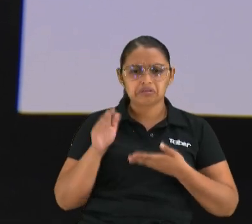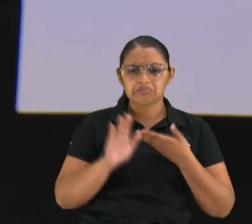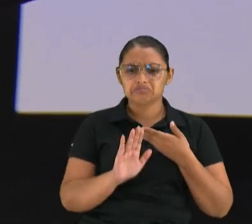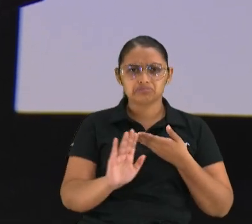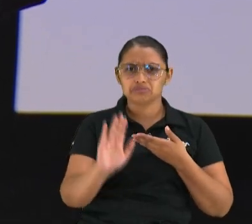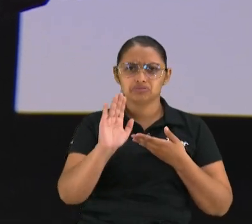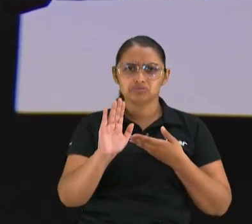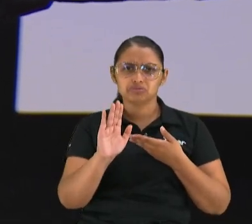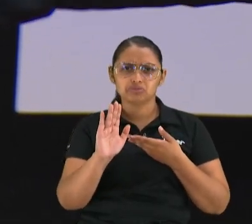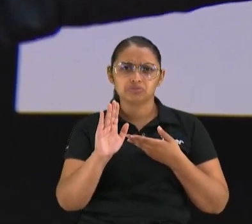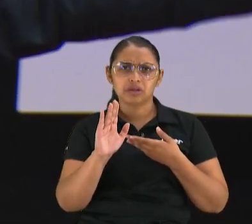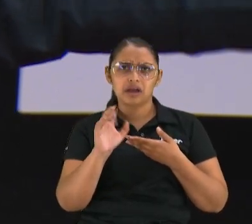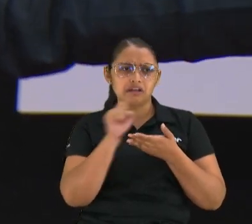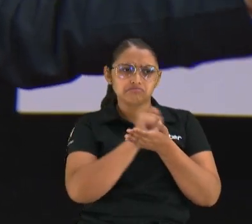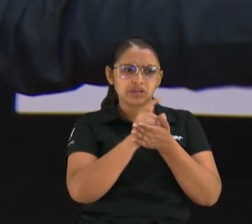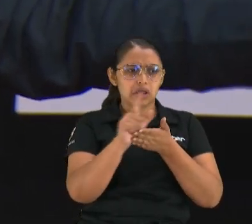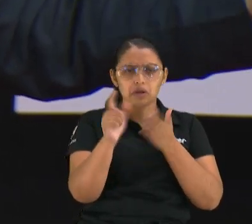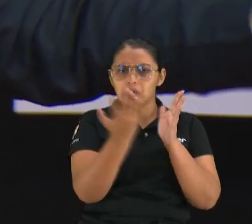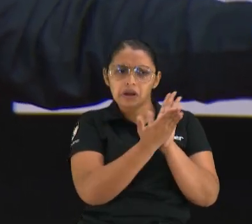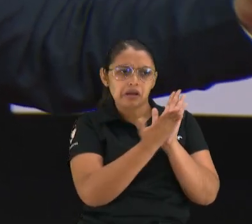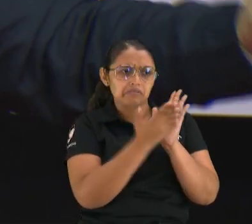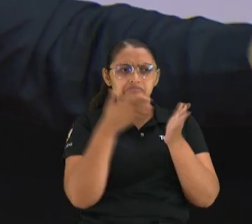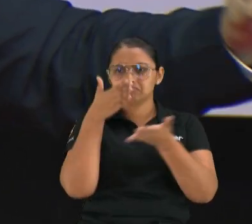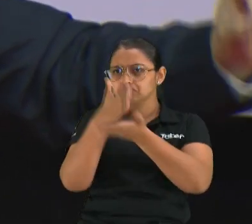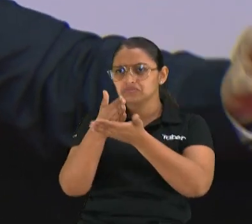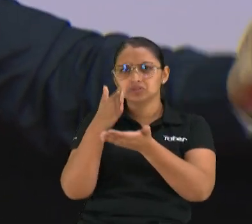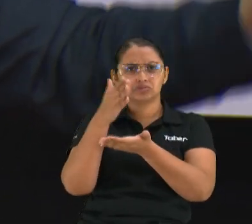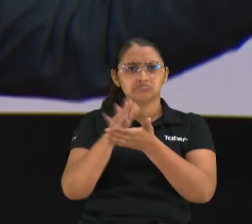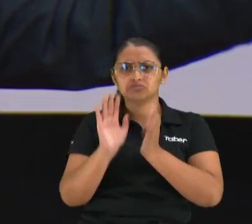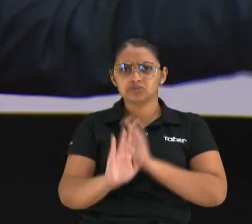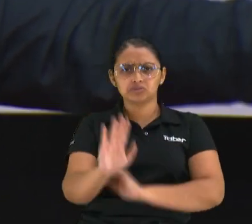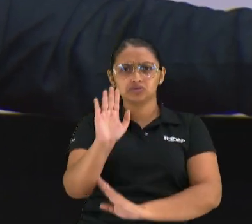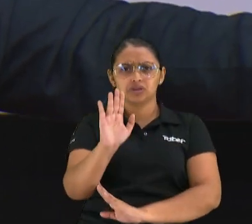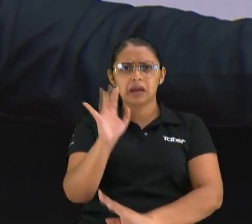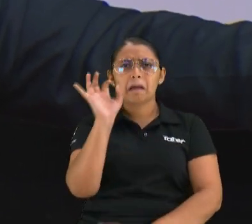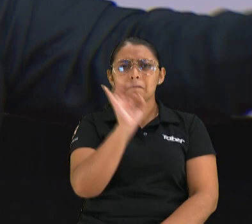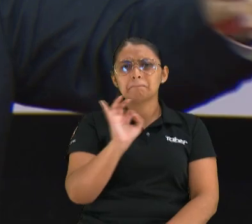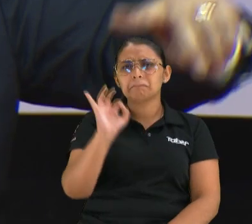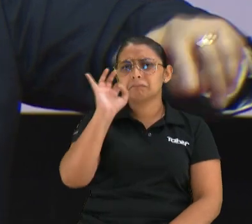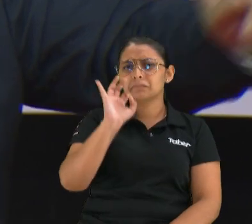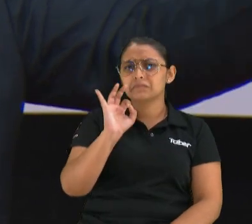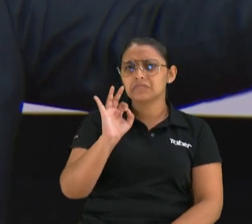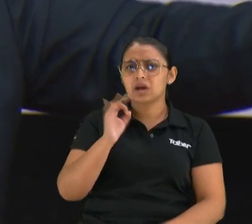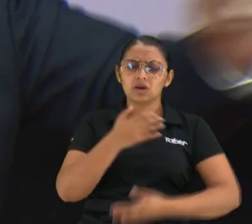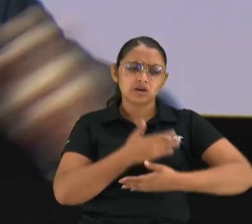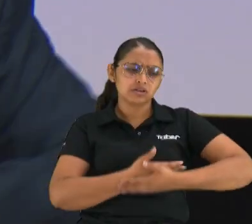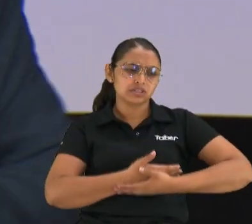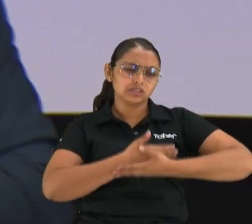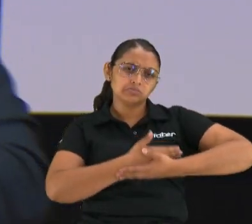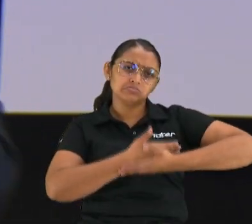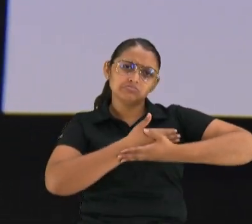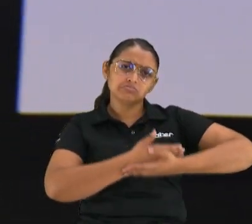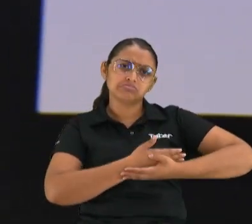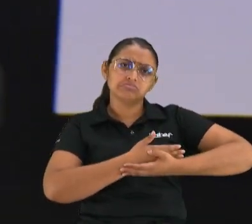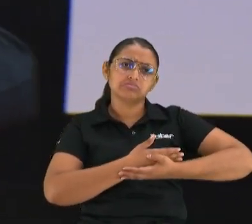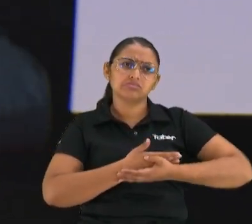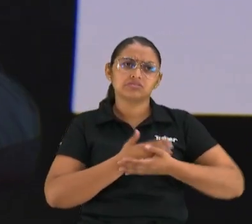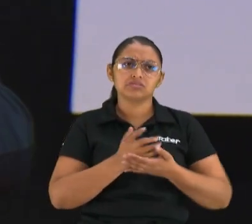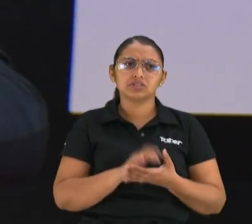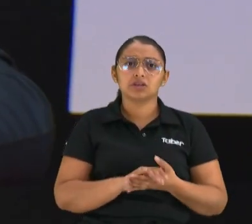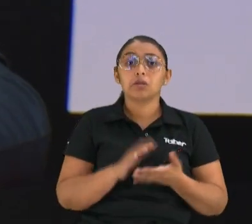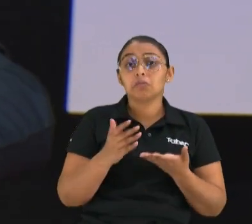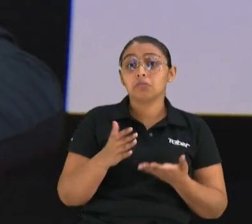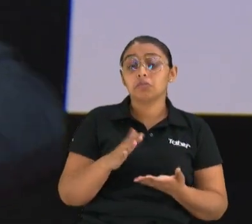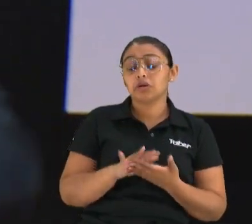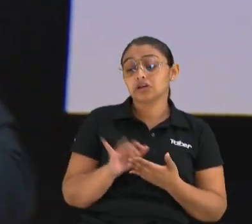pie en escuela bíblica que prefieren ellos estar chingando las criaturas a la hora del culto y que uno entre que el otro está afuera porque sus hijos